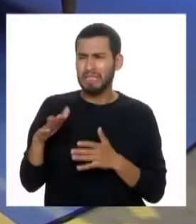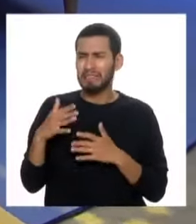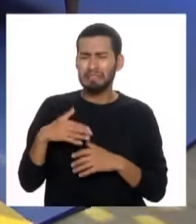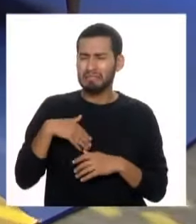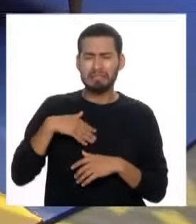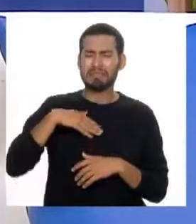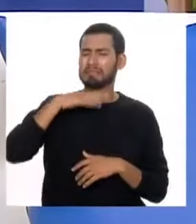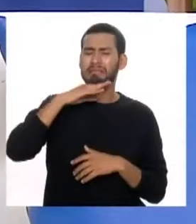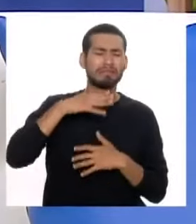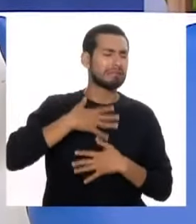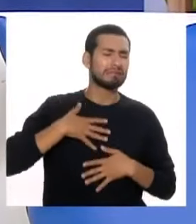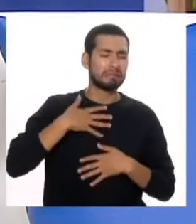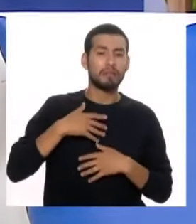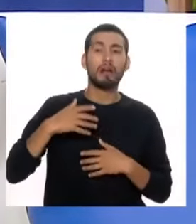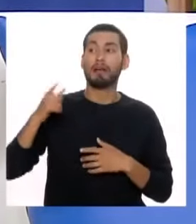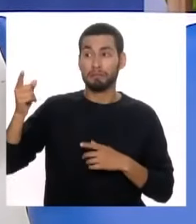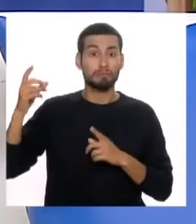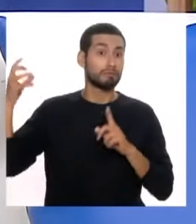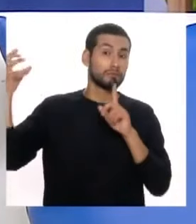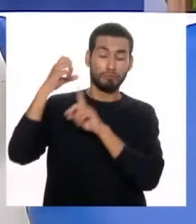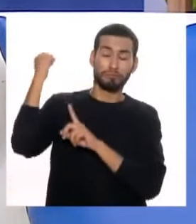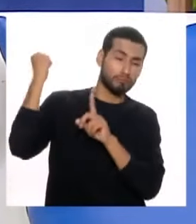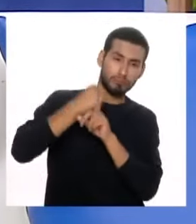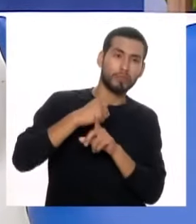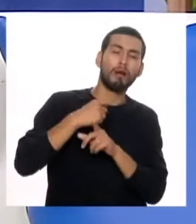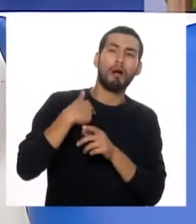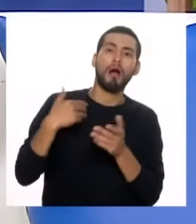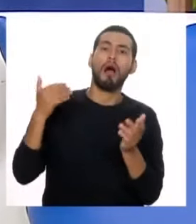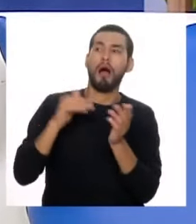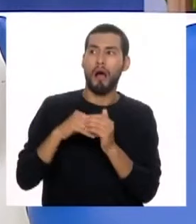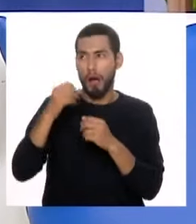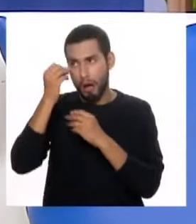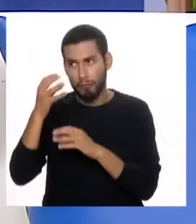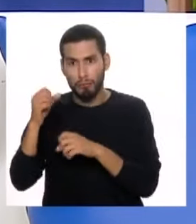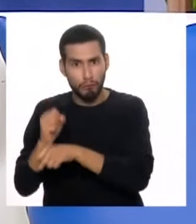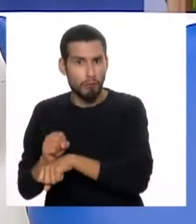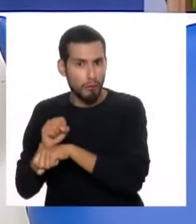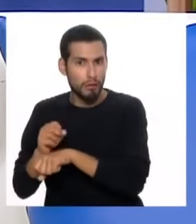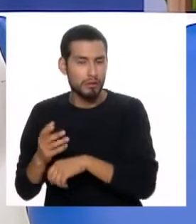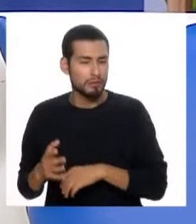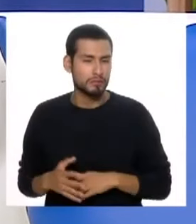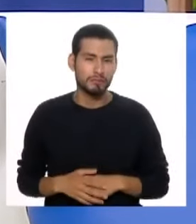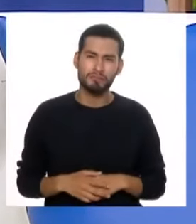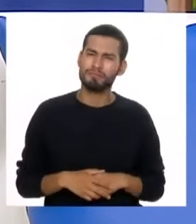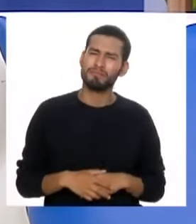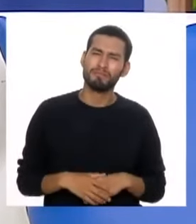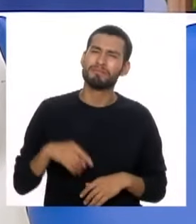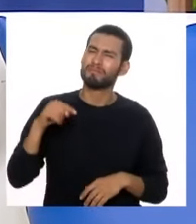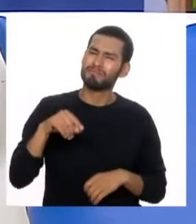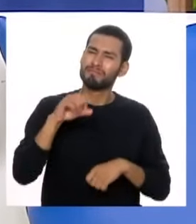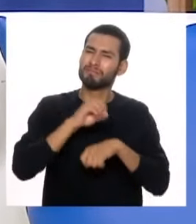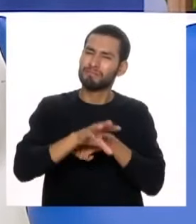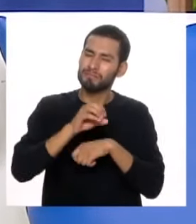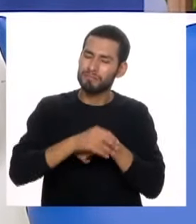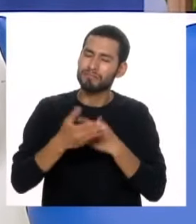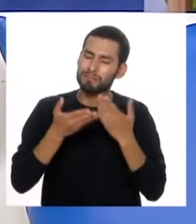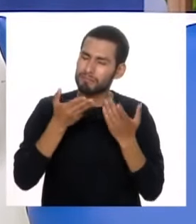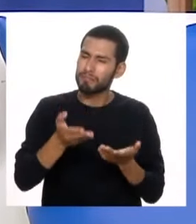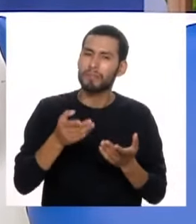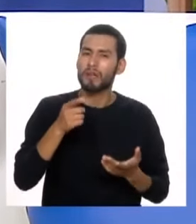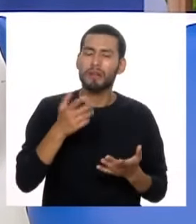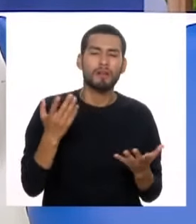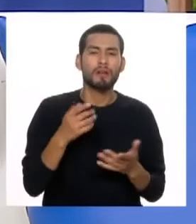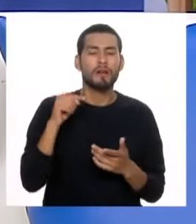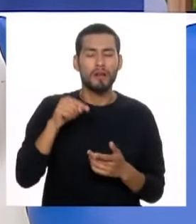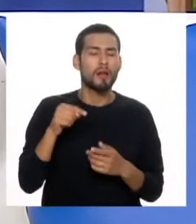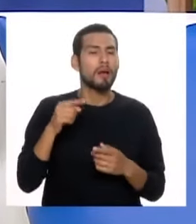obedecer, puede venir la violencia para que nuevamente obedezcas. Entonces, esos tips, esas ideas